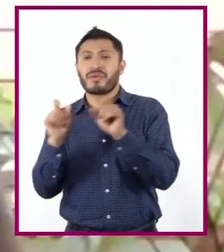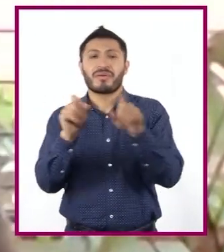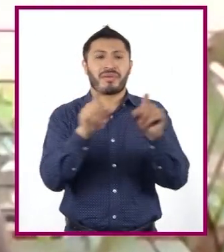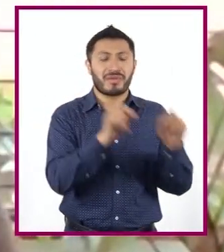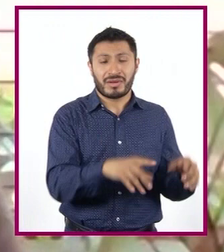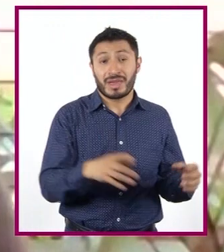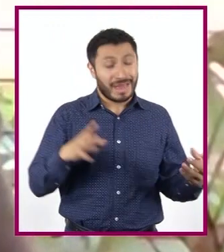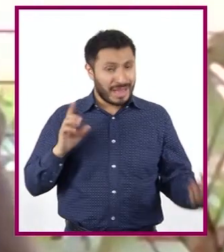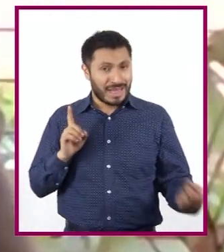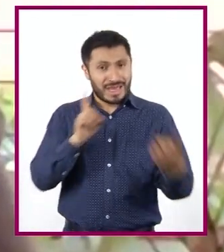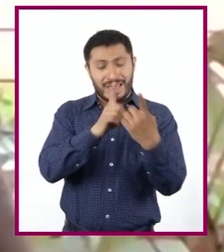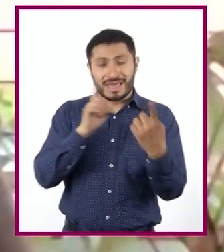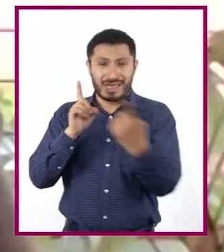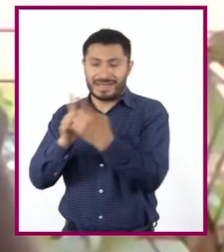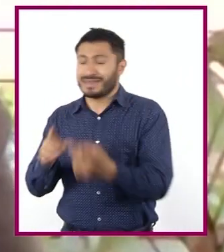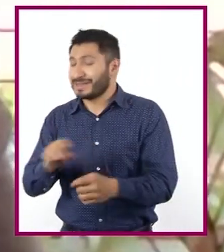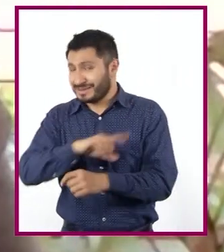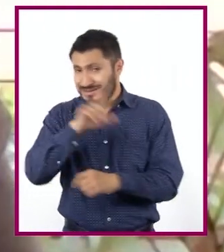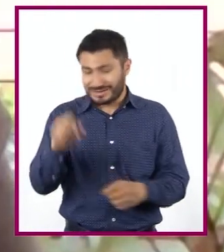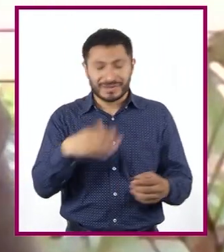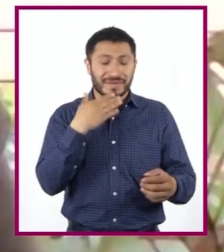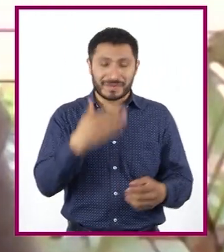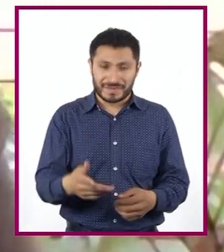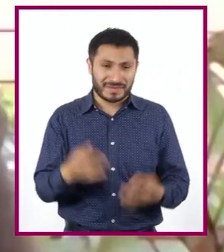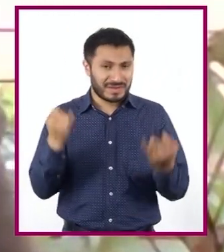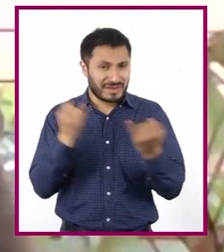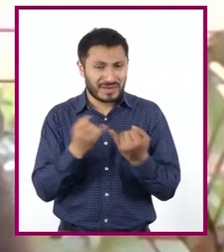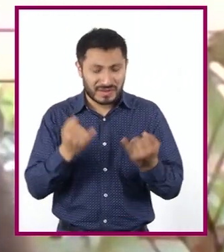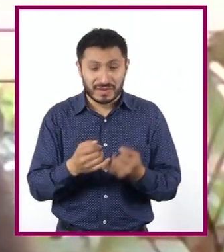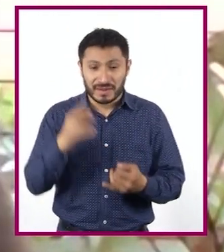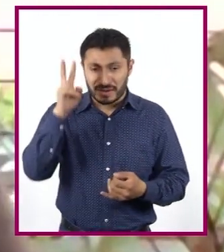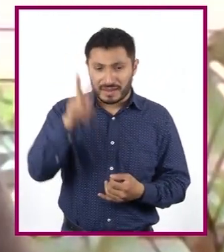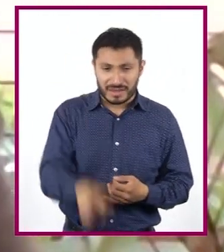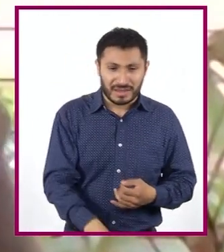estupor. Estás perdido, Altazor.